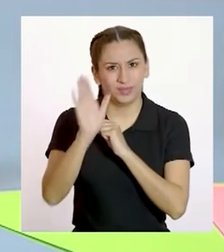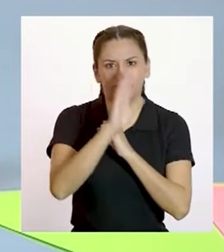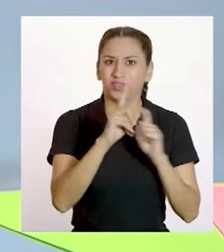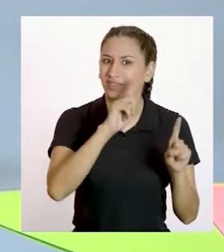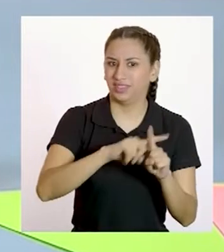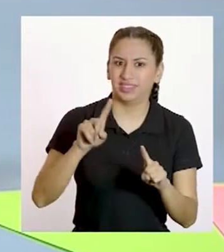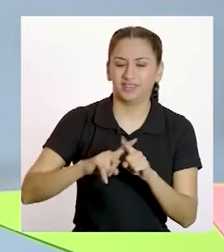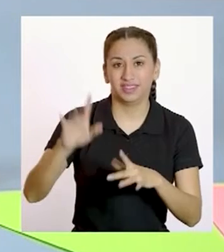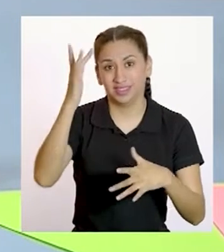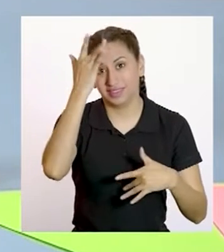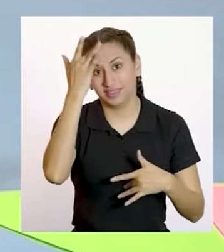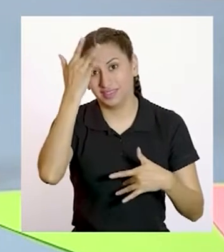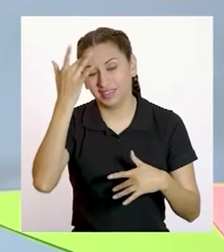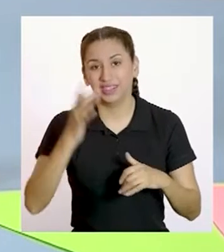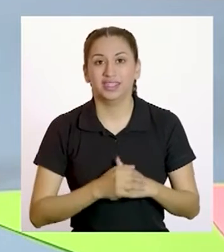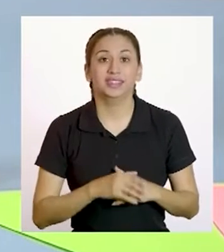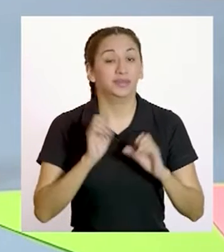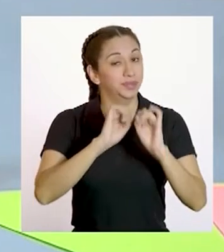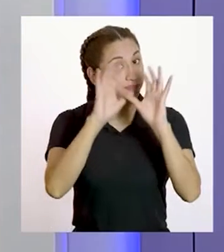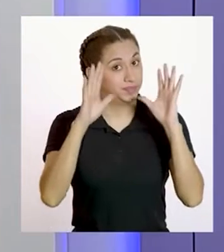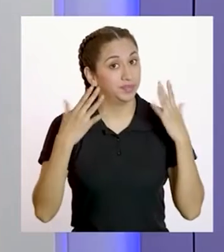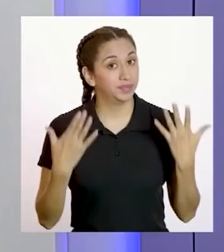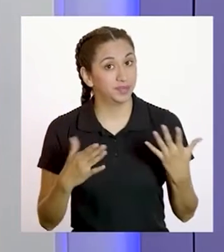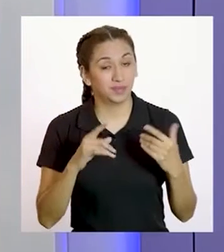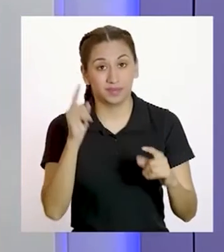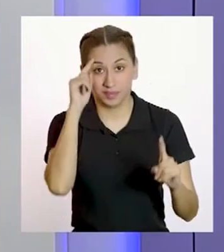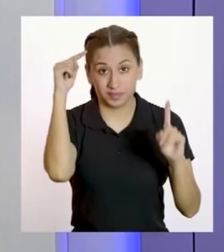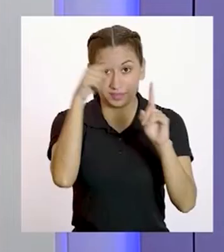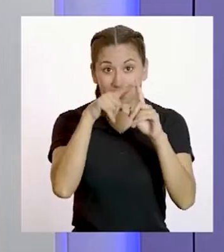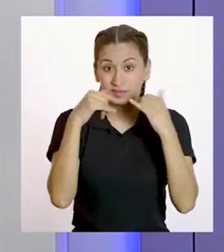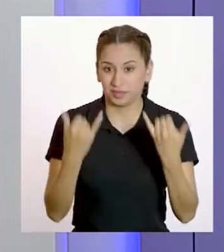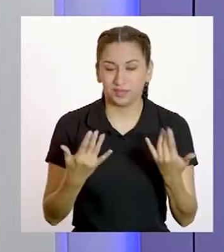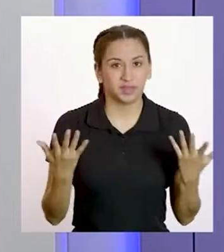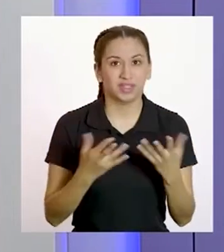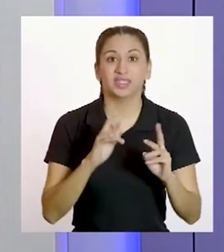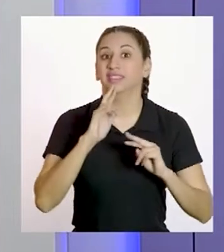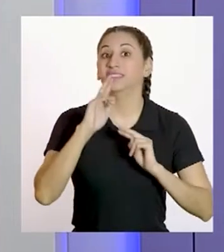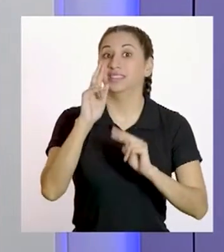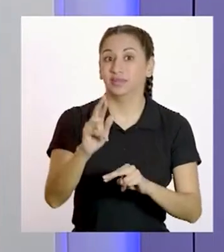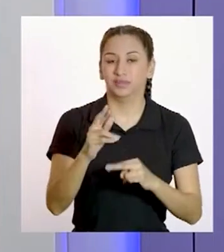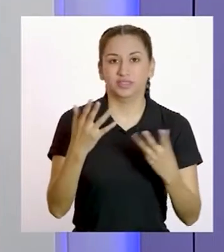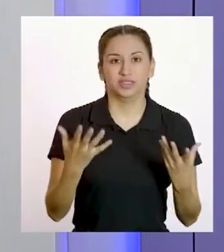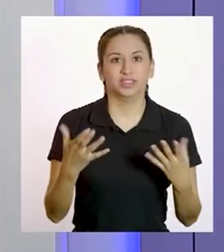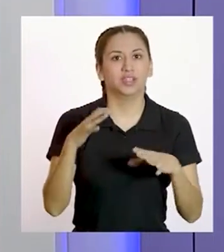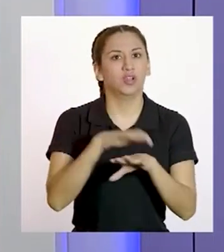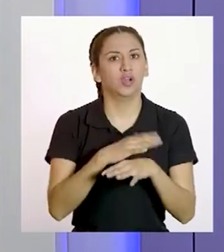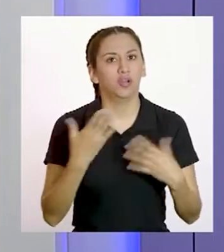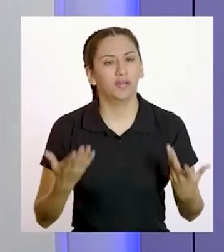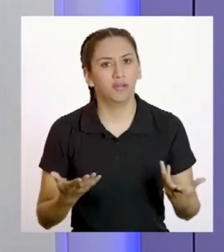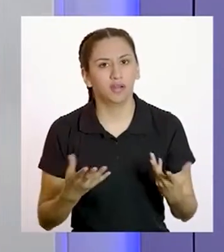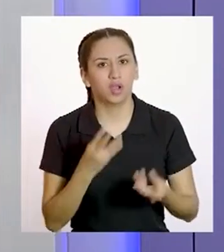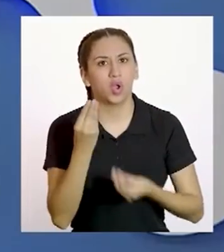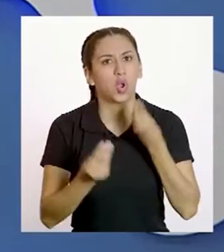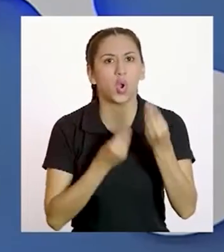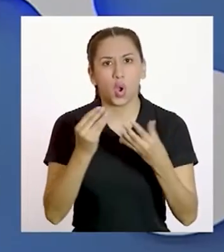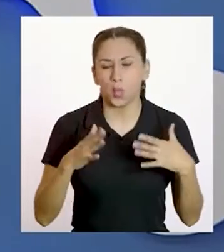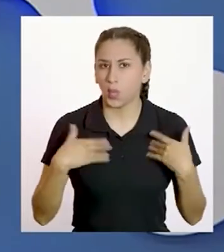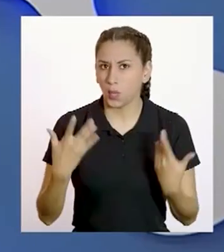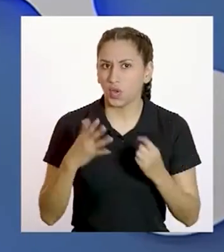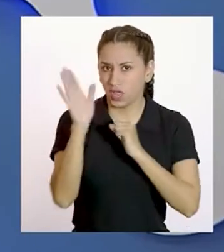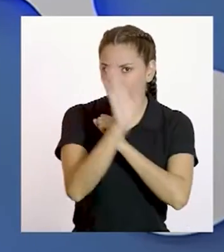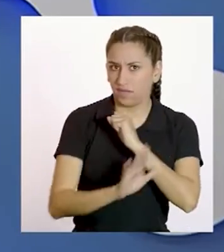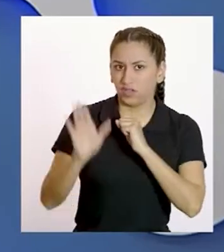estar protegidos ante posibles enfermedades. Claro, el reto de esta experiencia fue responder a la pregunta sobre